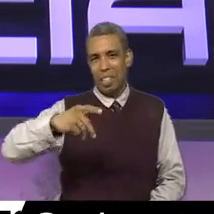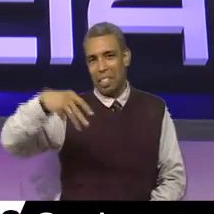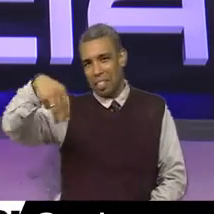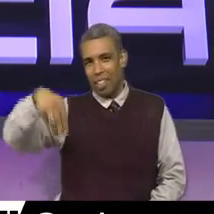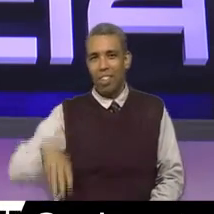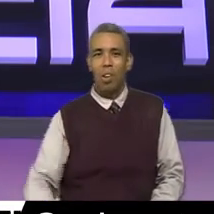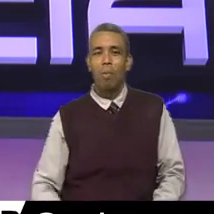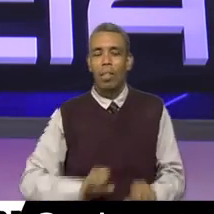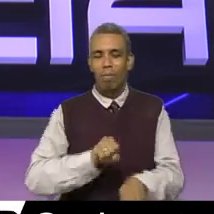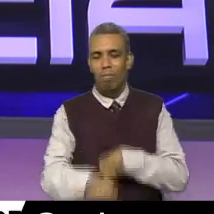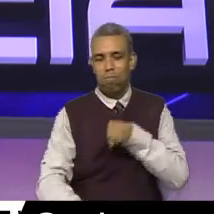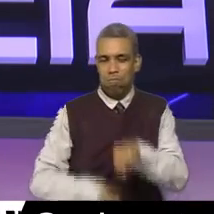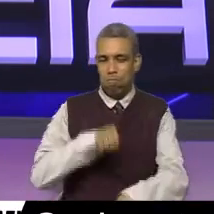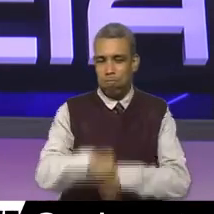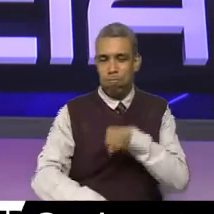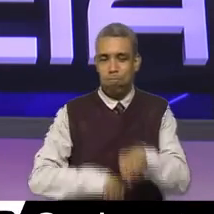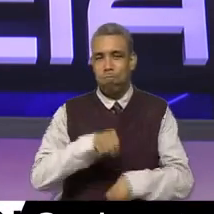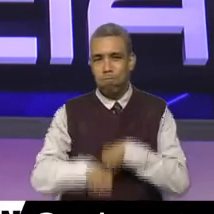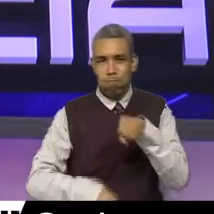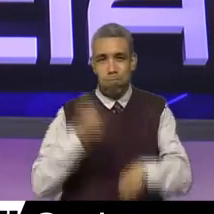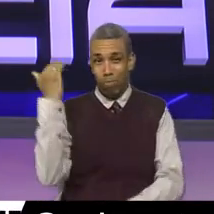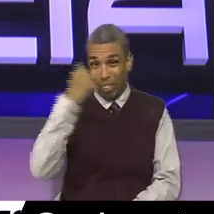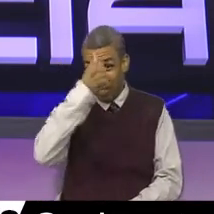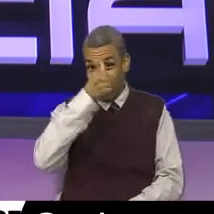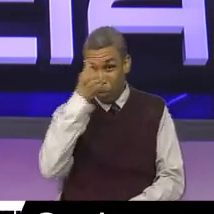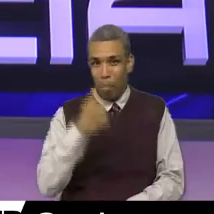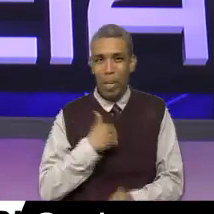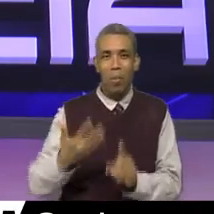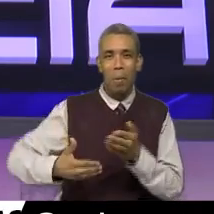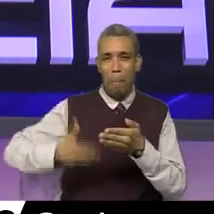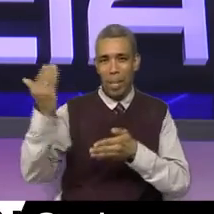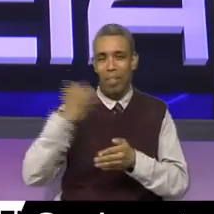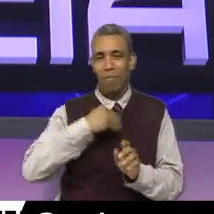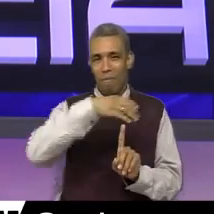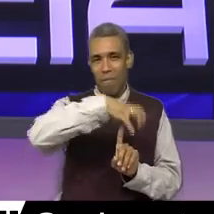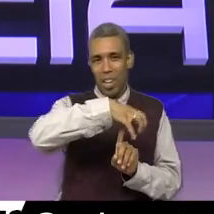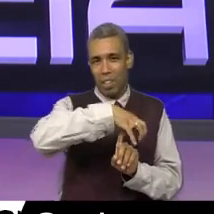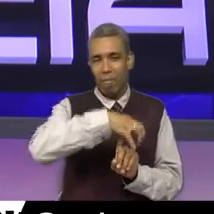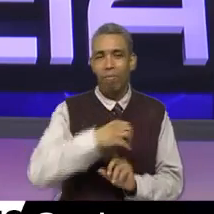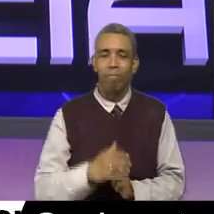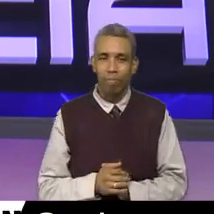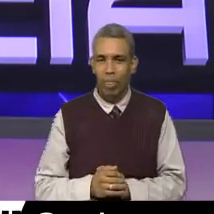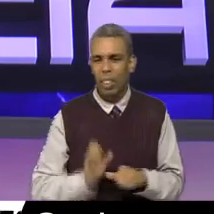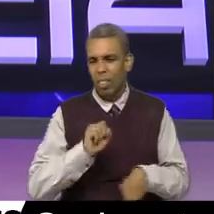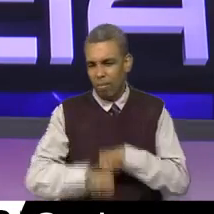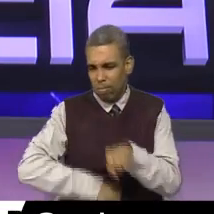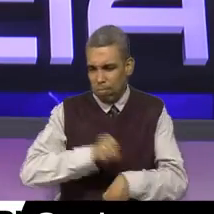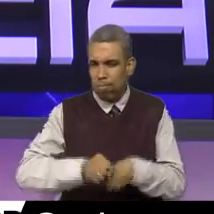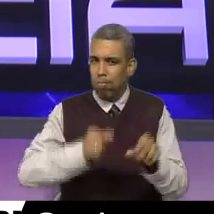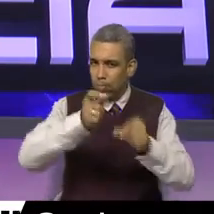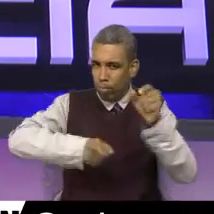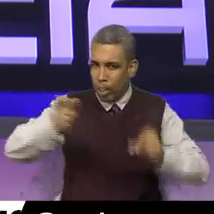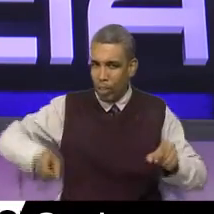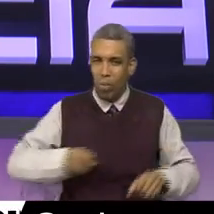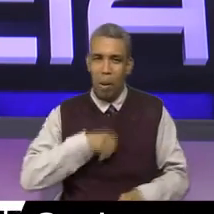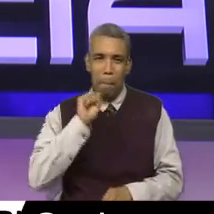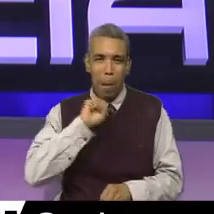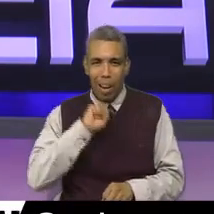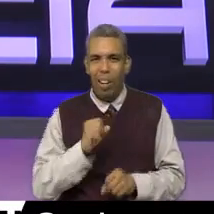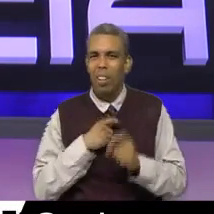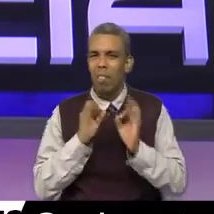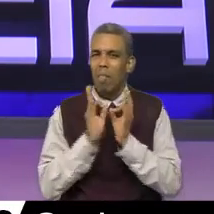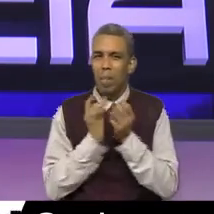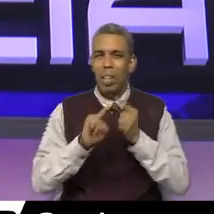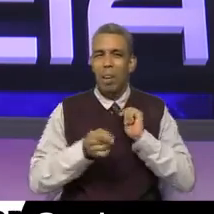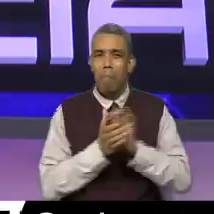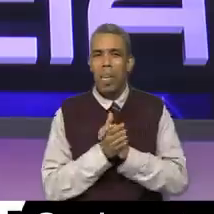oficialmente Feriagro 2017. A la actividad deportiva se unieron pedalistas barranqueños, quienes en familia